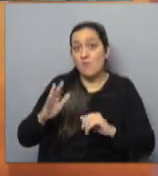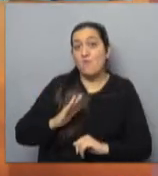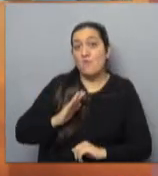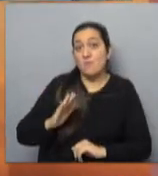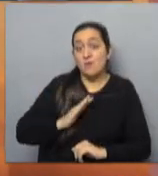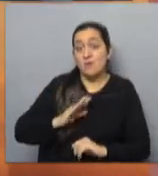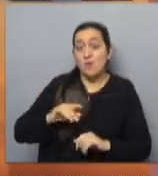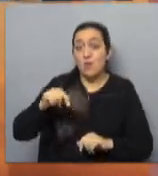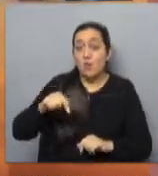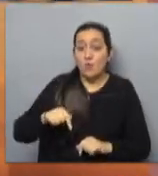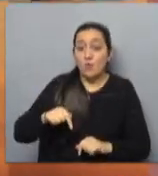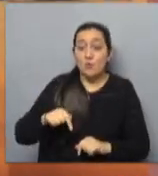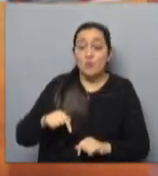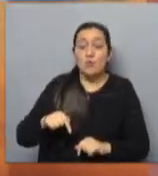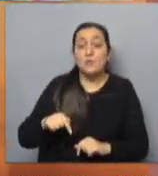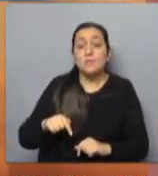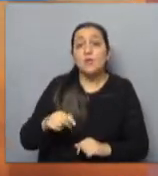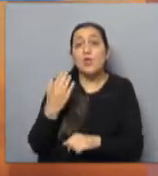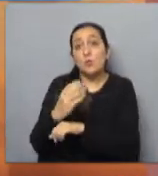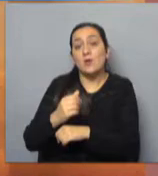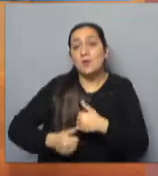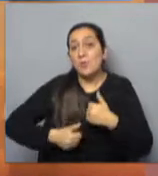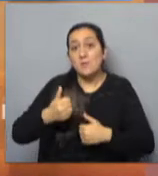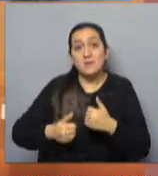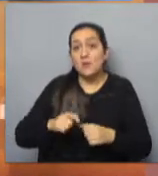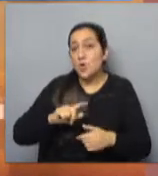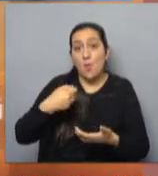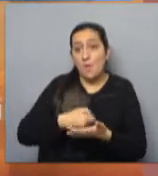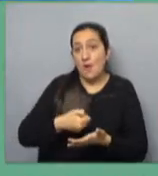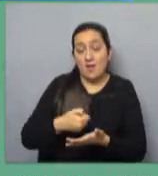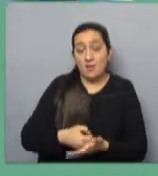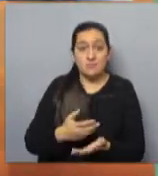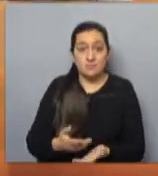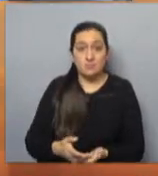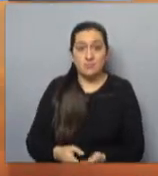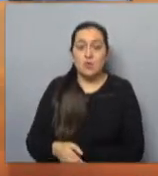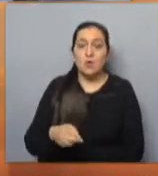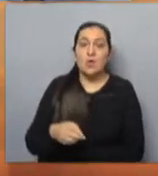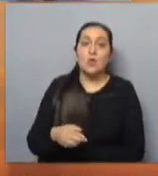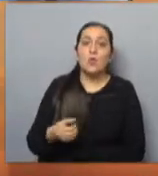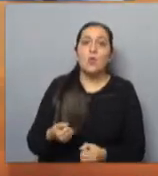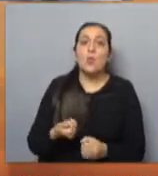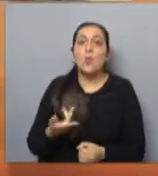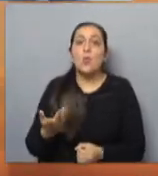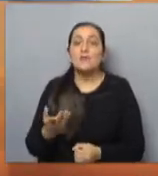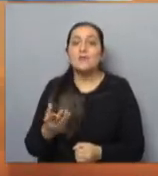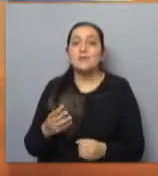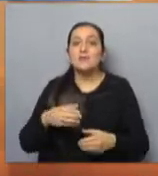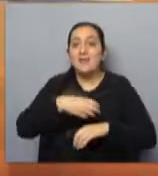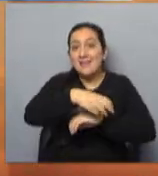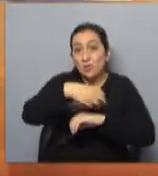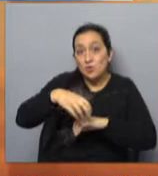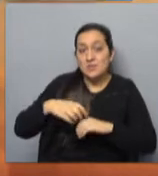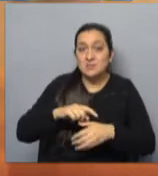clubes que compiten en formativas femenino no pagan muy bien los 12 o 14 16 y 19 todas